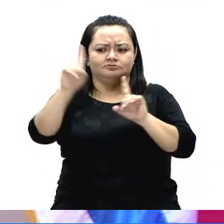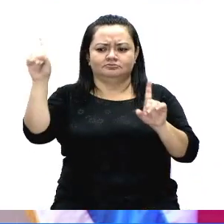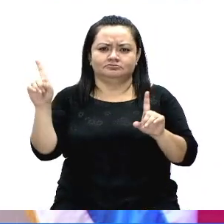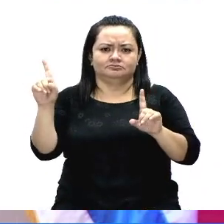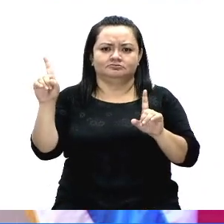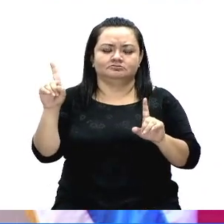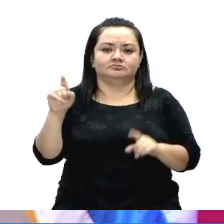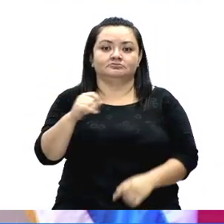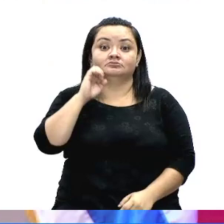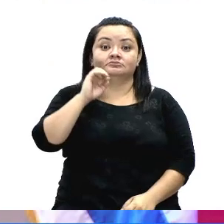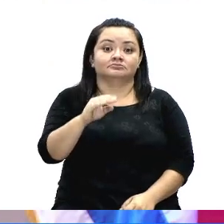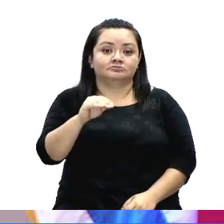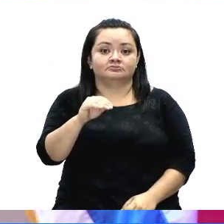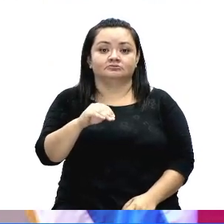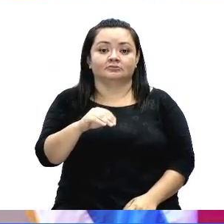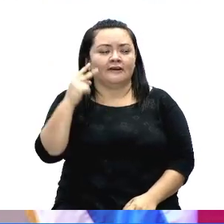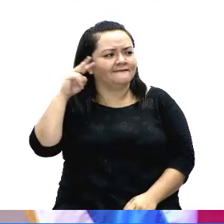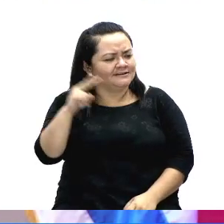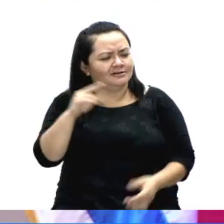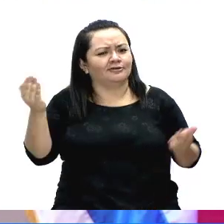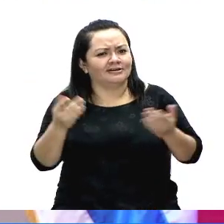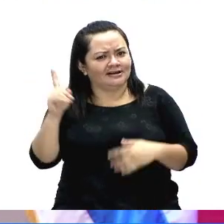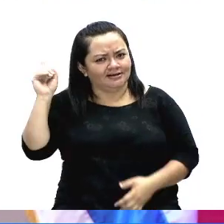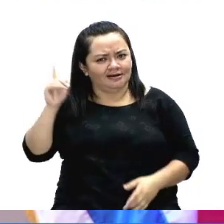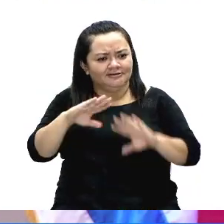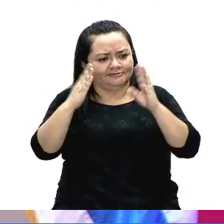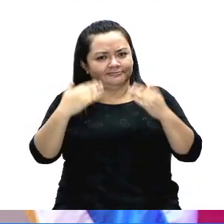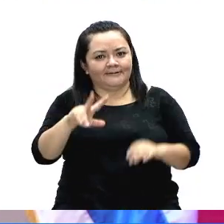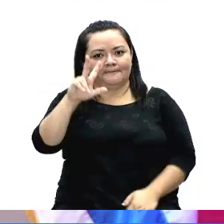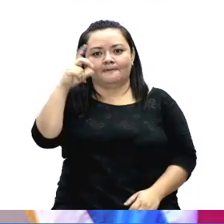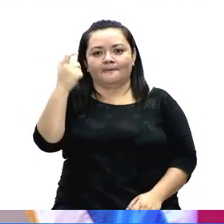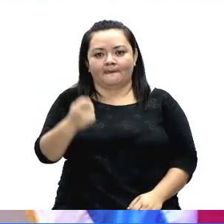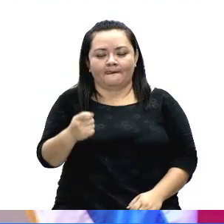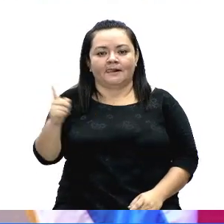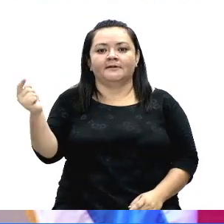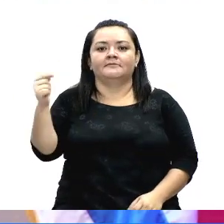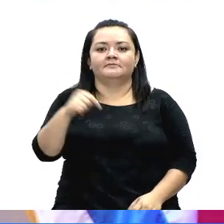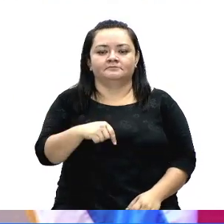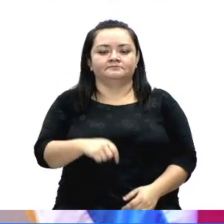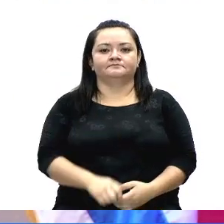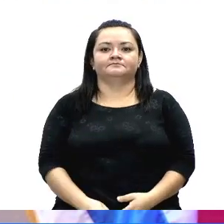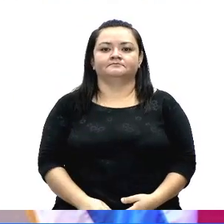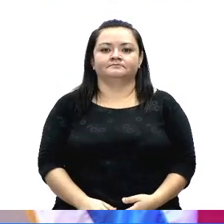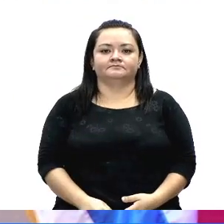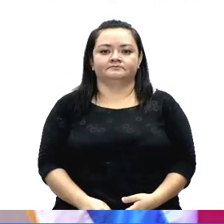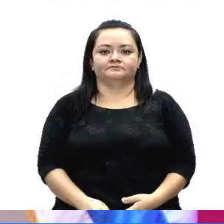y le dijo todavía viste lo que dice en egipto y en tres meses te tengo aquí